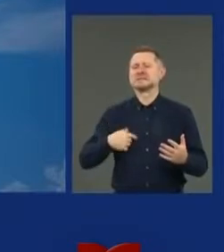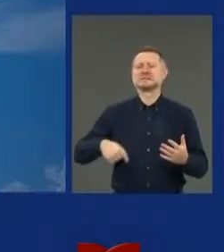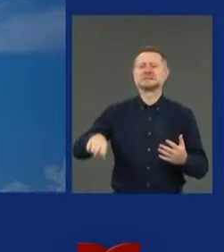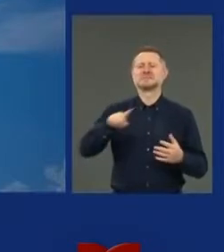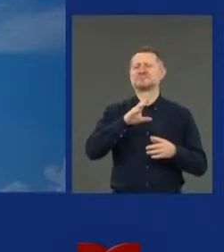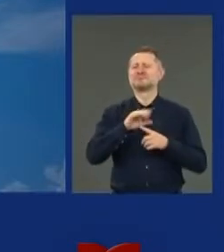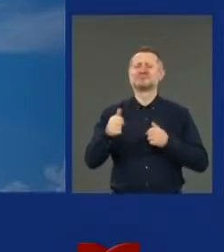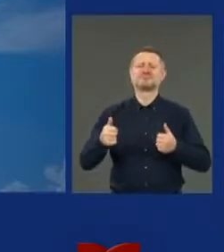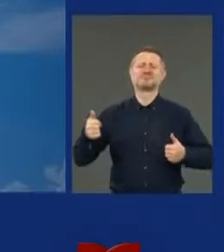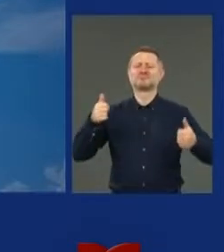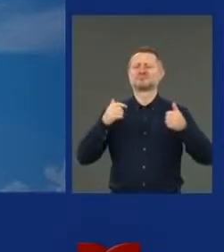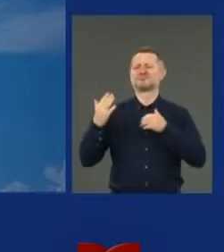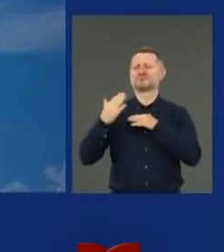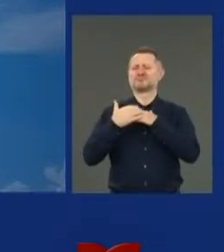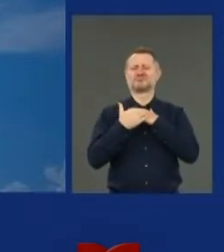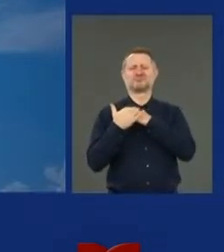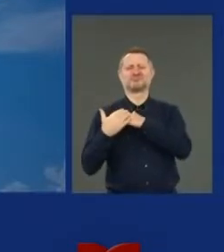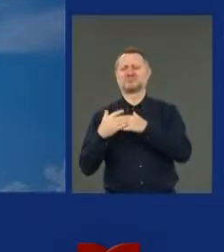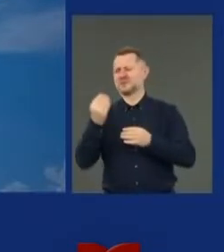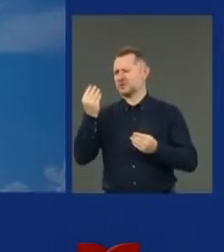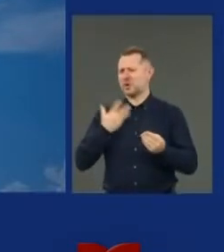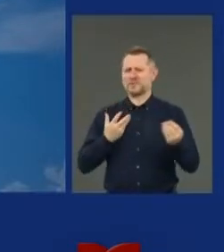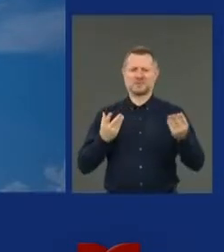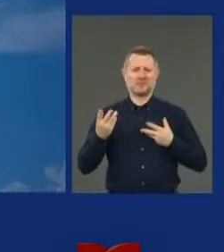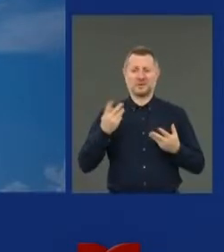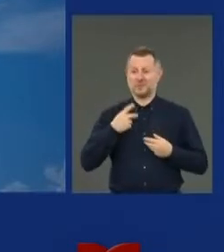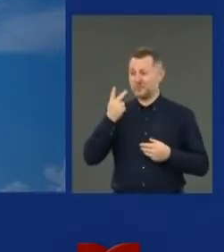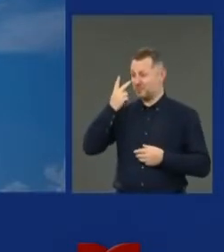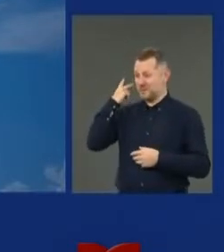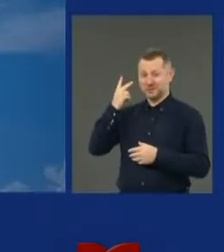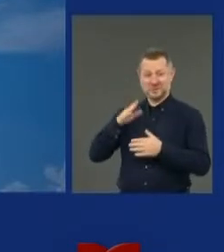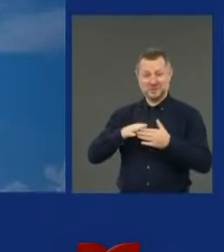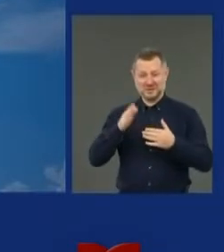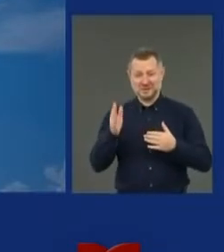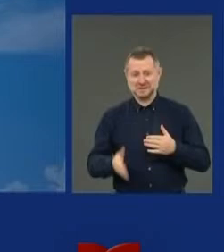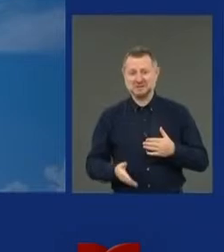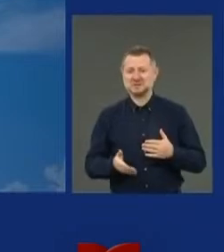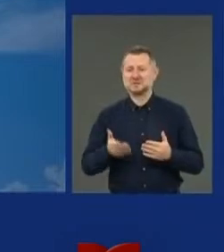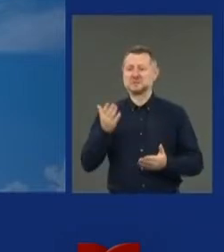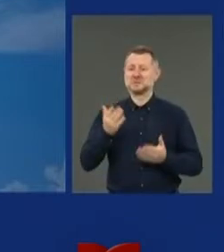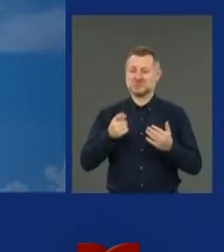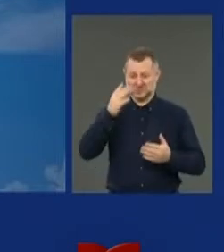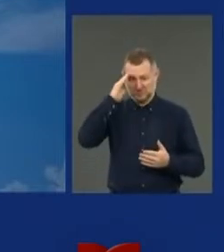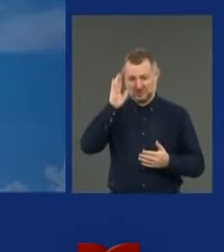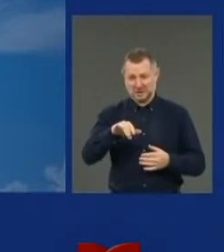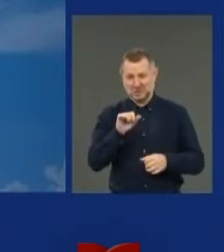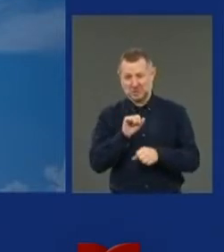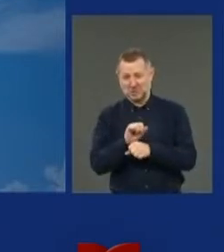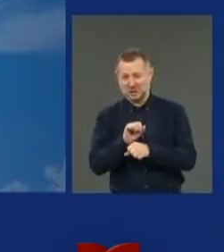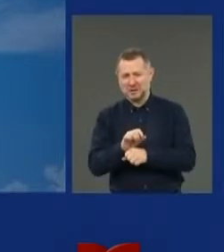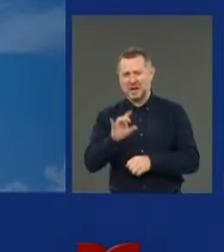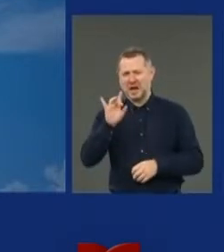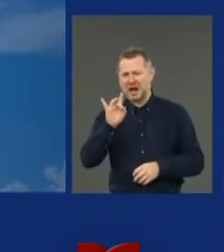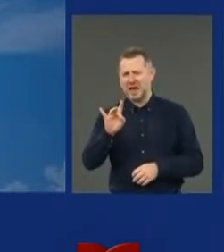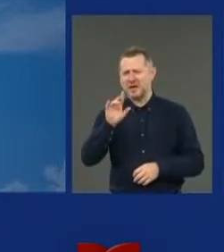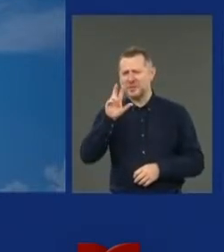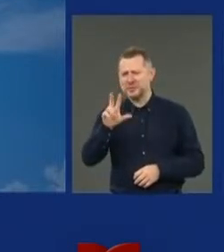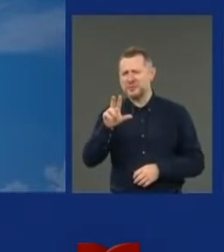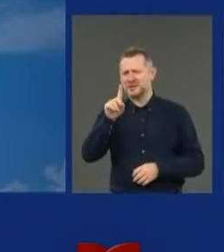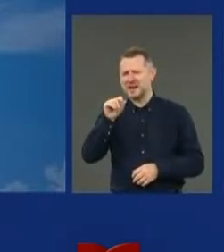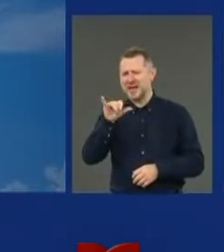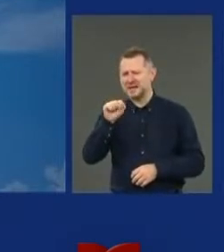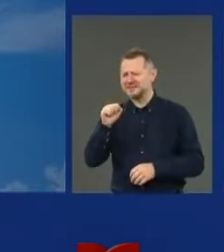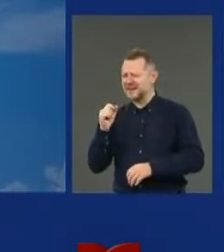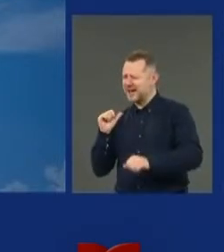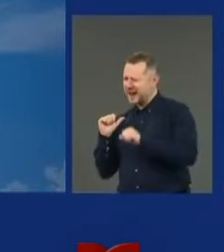this is Memorial Day weekend coming up. And we've been working for 83 straight days. Hemos estado trabajando por 83